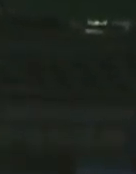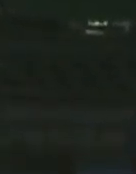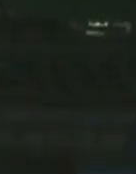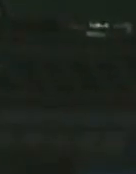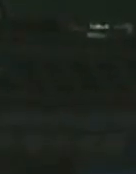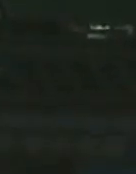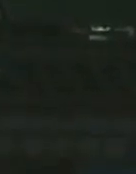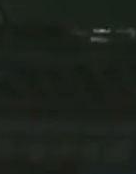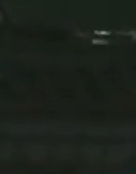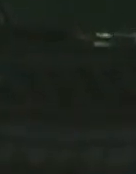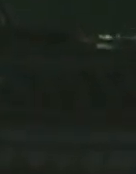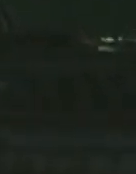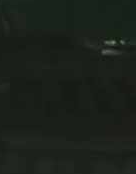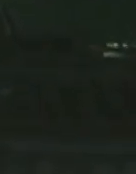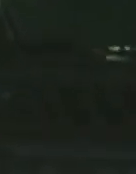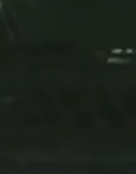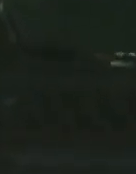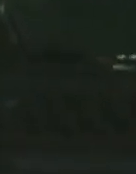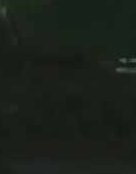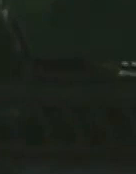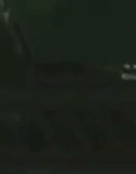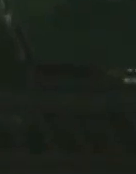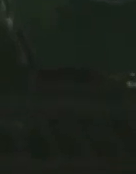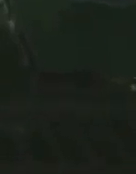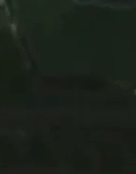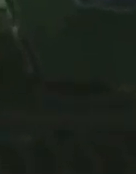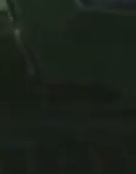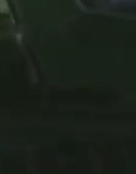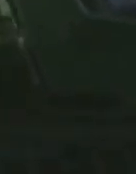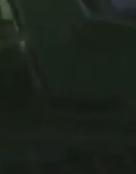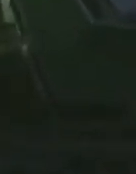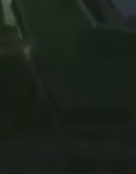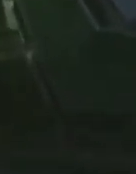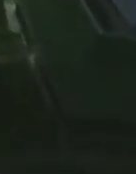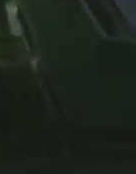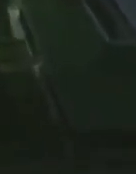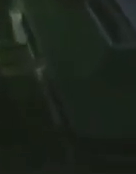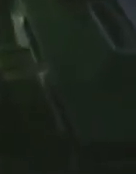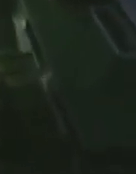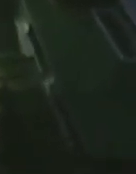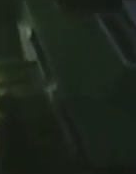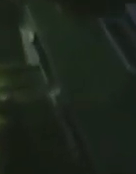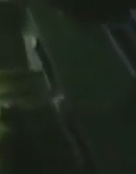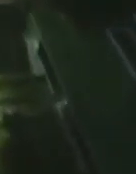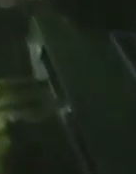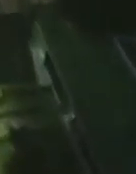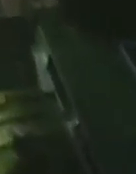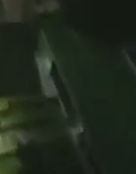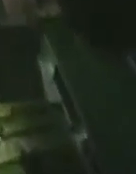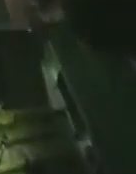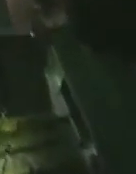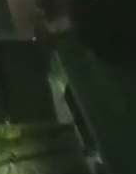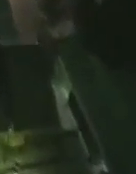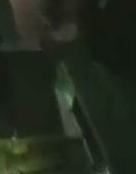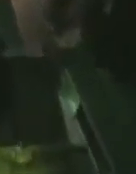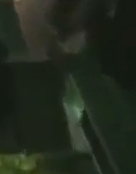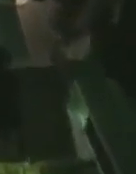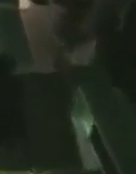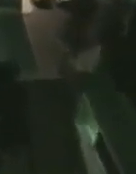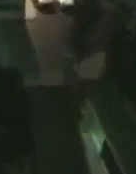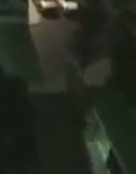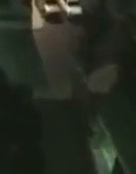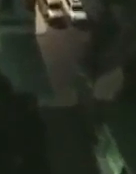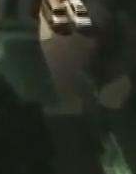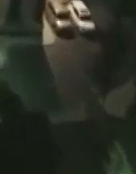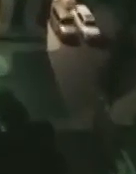Continuamos transmitiendo desde el Palacio de Miraflores a propósito de la visita oficial del primer ministro de la República de